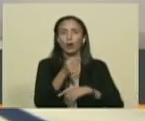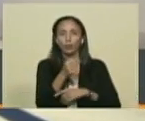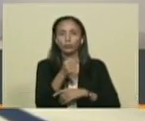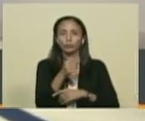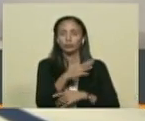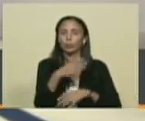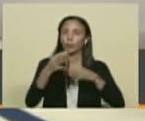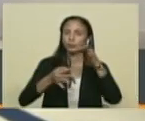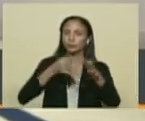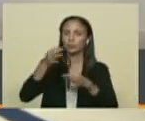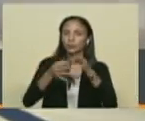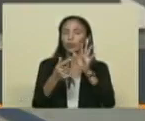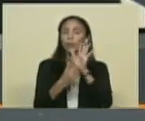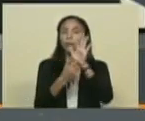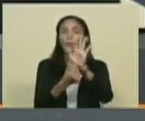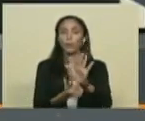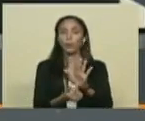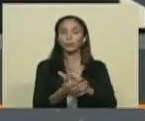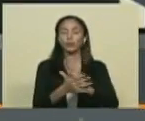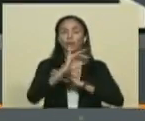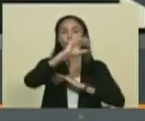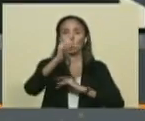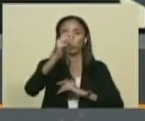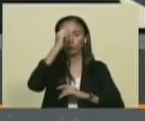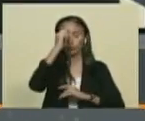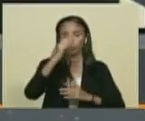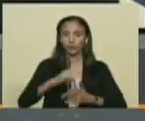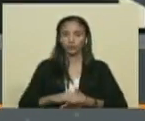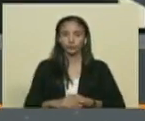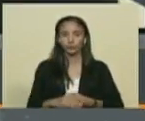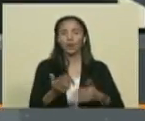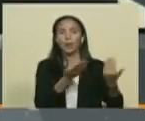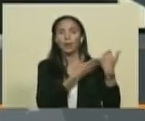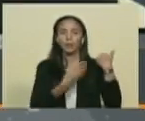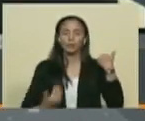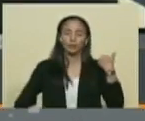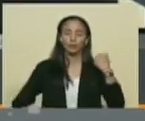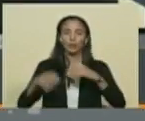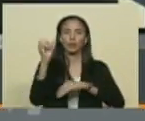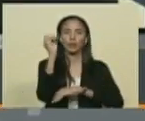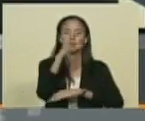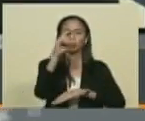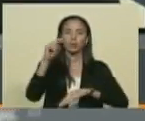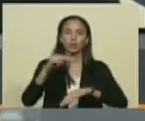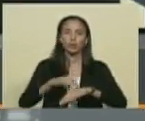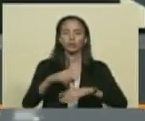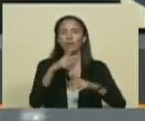y que estarán representados por Julio Borges, presidente de la Asamblea Nacional